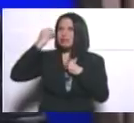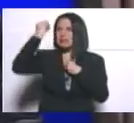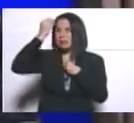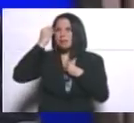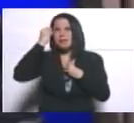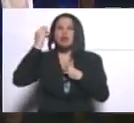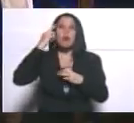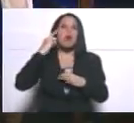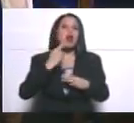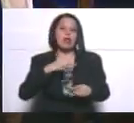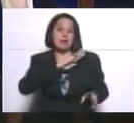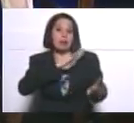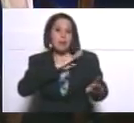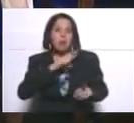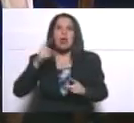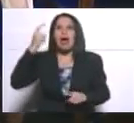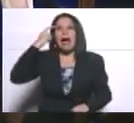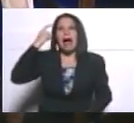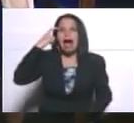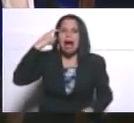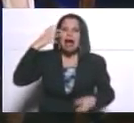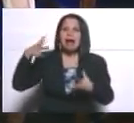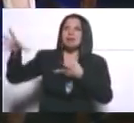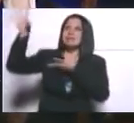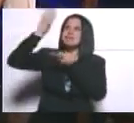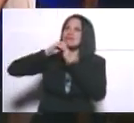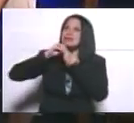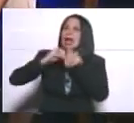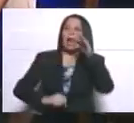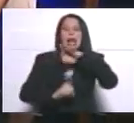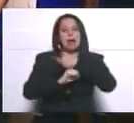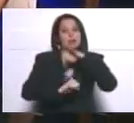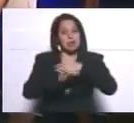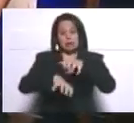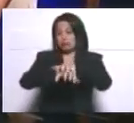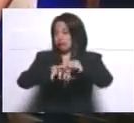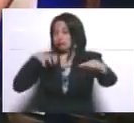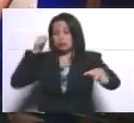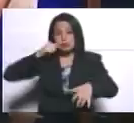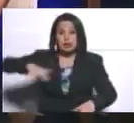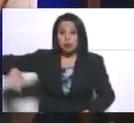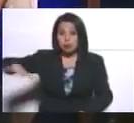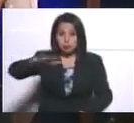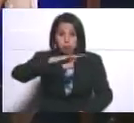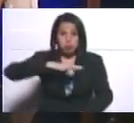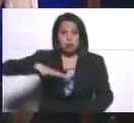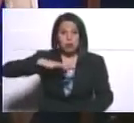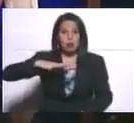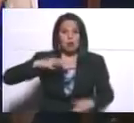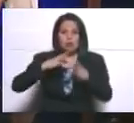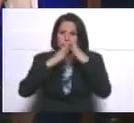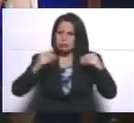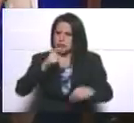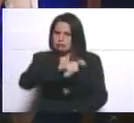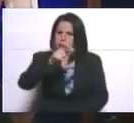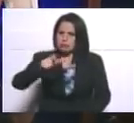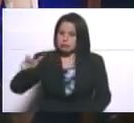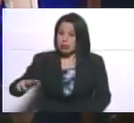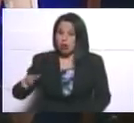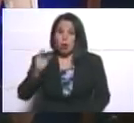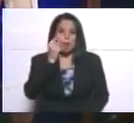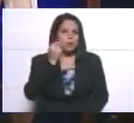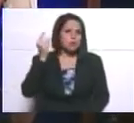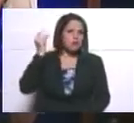y además asumido y apoyado por la mayoría de nuestro pueblo, de todos nosotros los patriotas y las